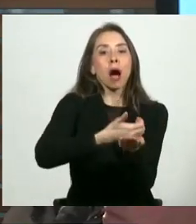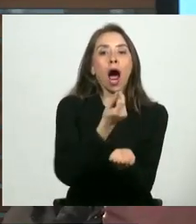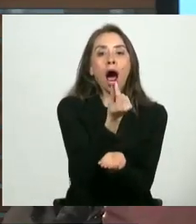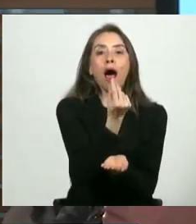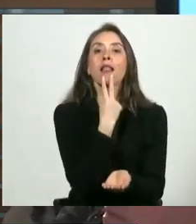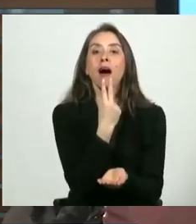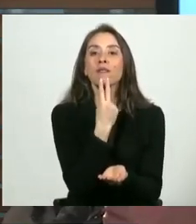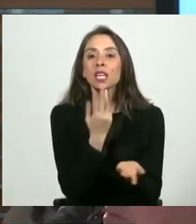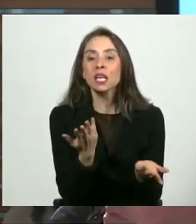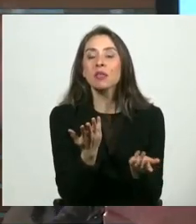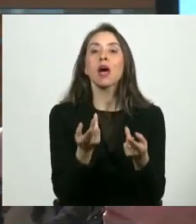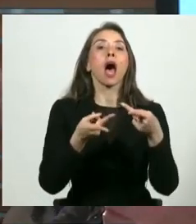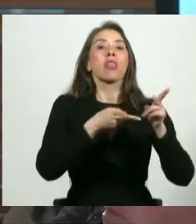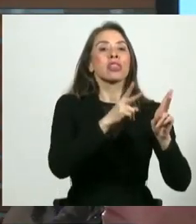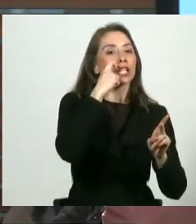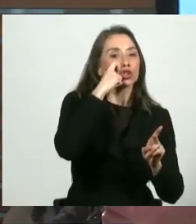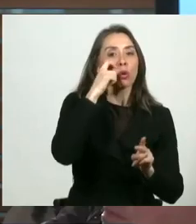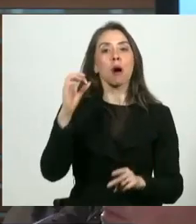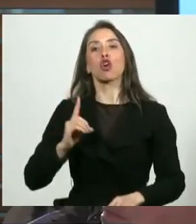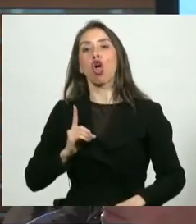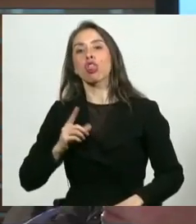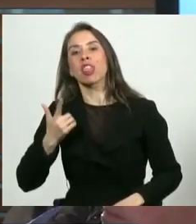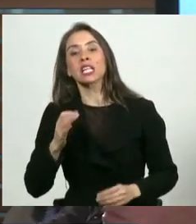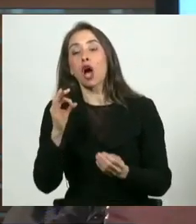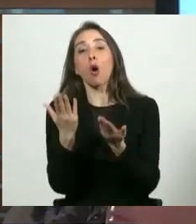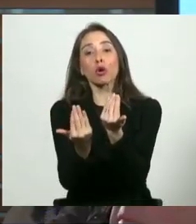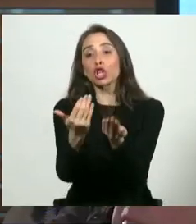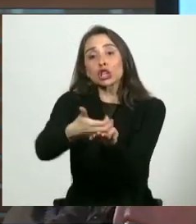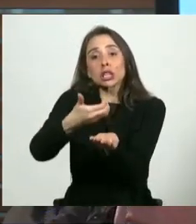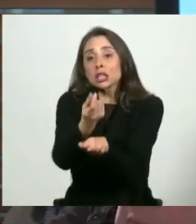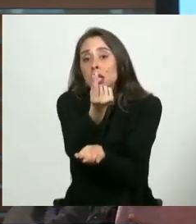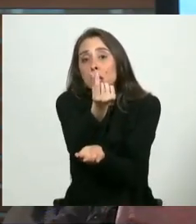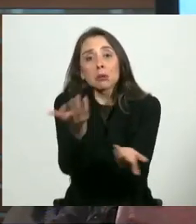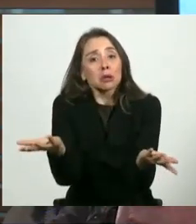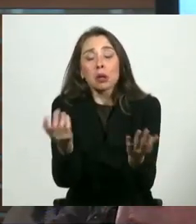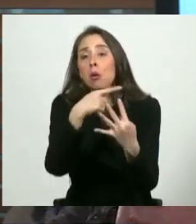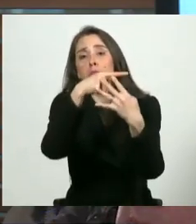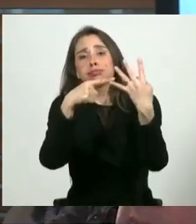las razones que sea, desde los derechos humanos, de dignidad, hasta tener un ingreso, lo que tú